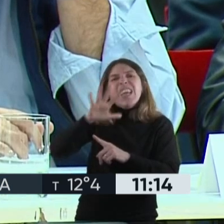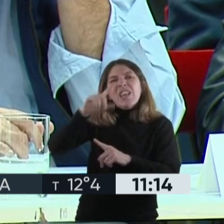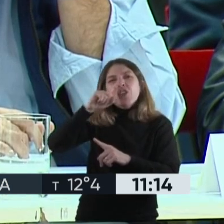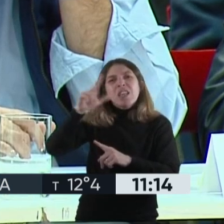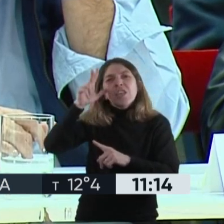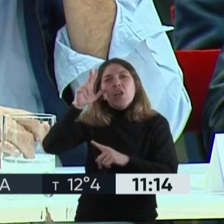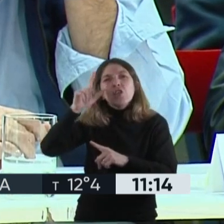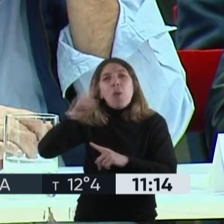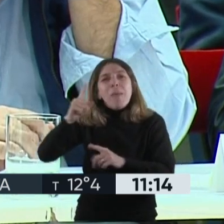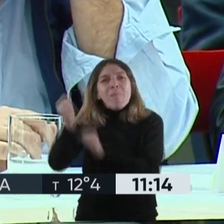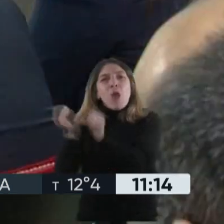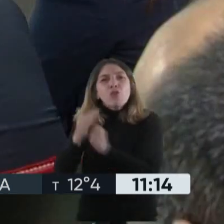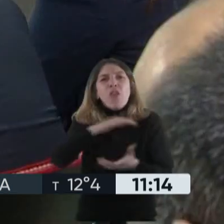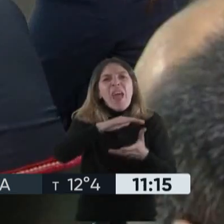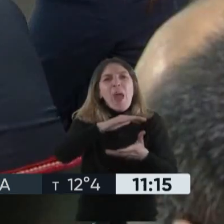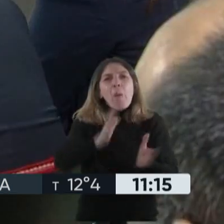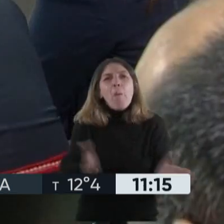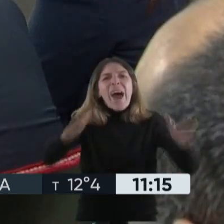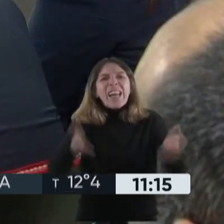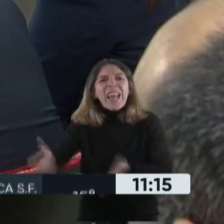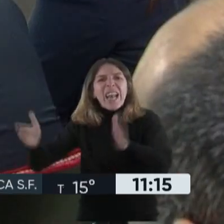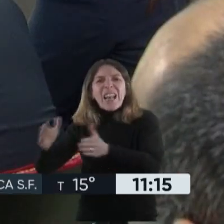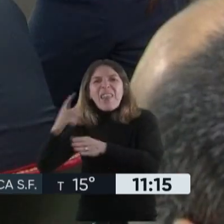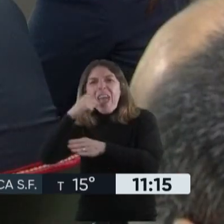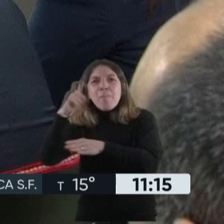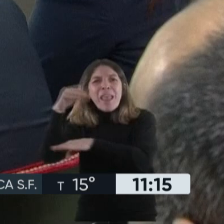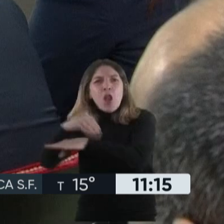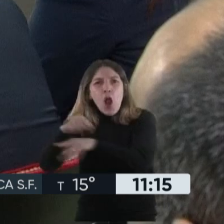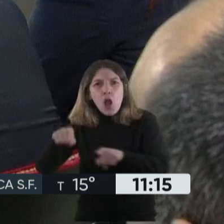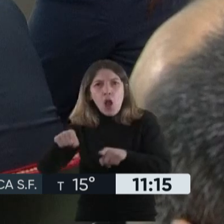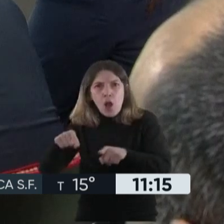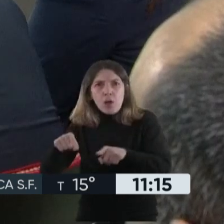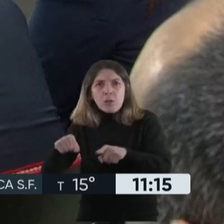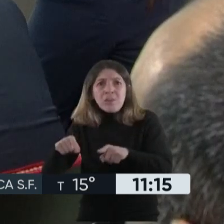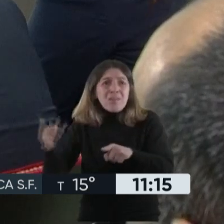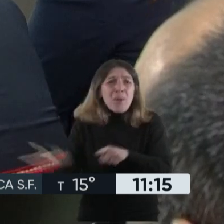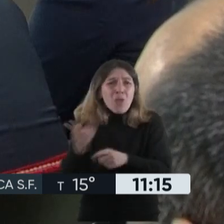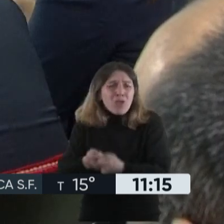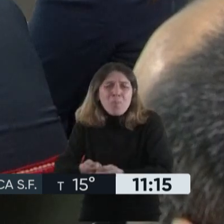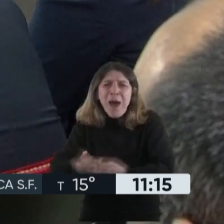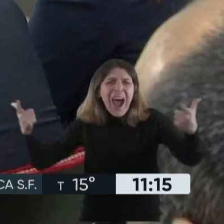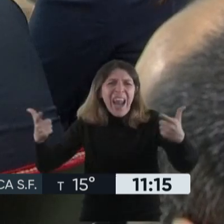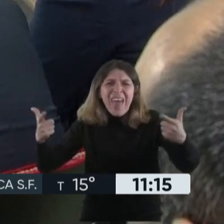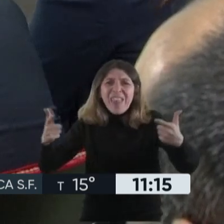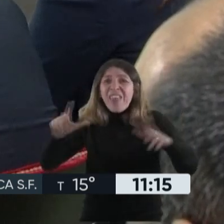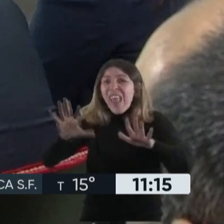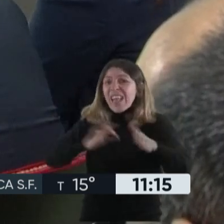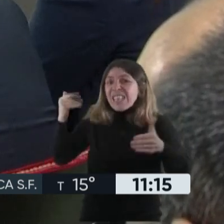578.000 barriles diarios de producción de petróleo, la producción más alta de la década.